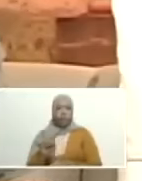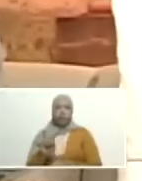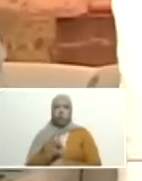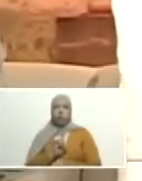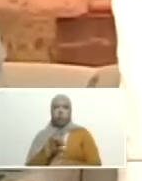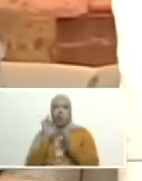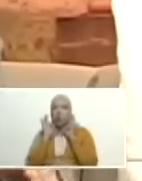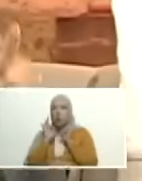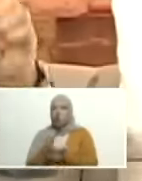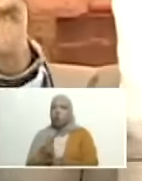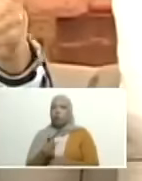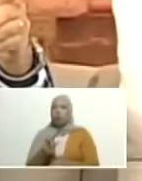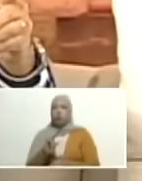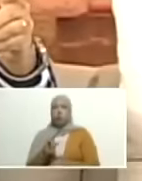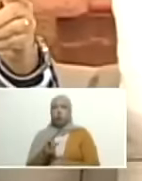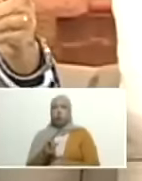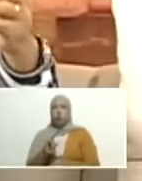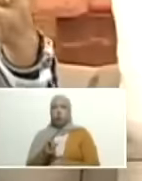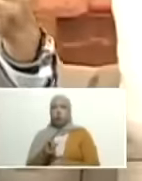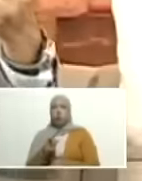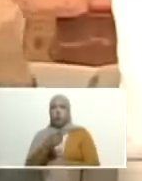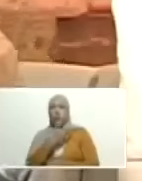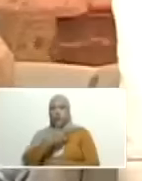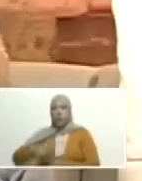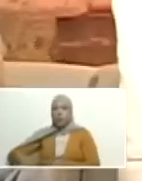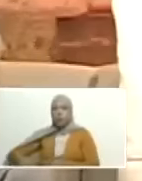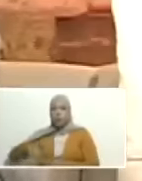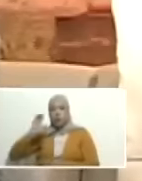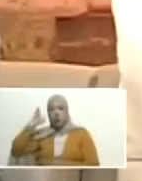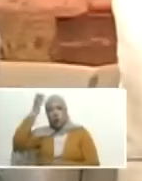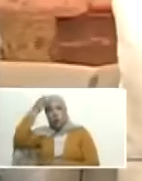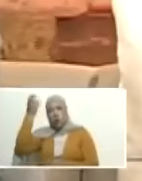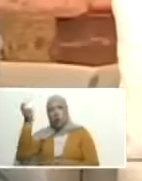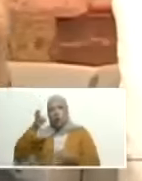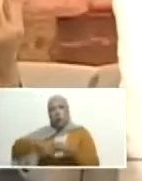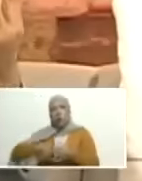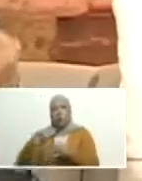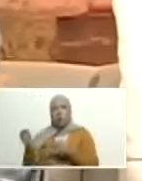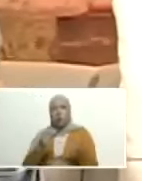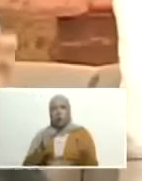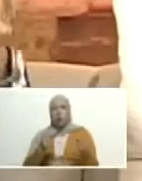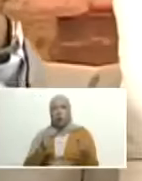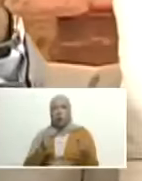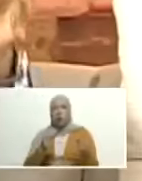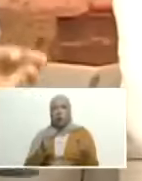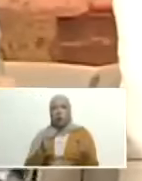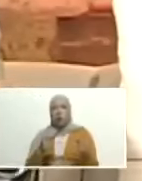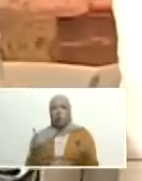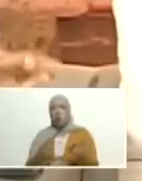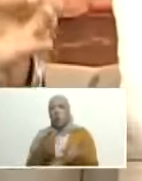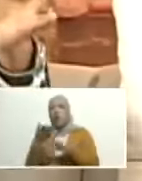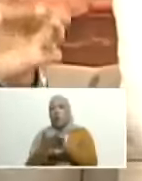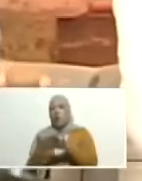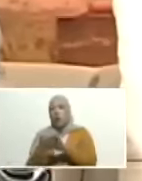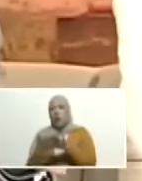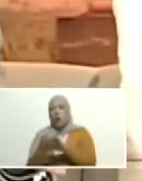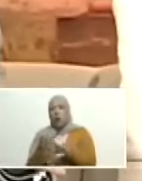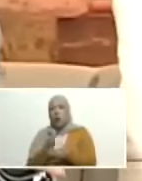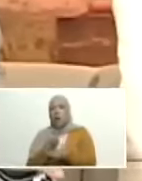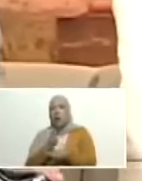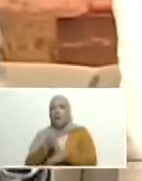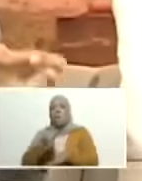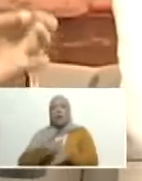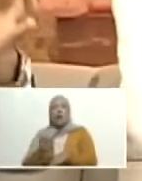Estoy seguro que si Trump y yo nos vemos cara a cara, hubiéramos resuelto este rollo a